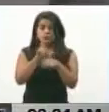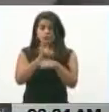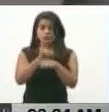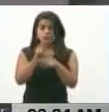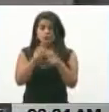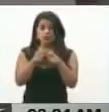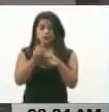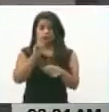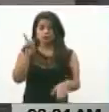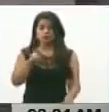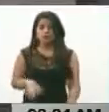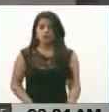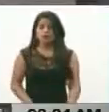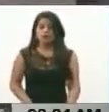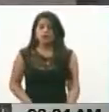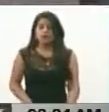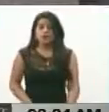de